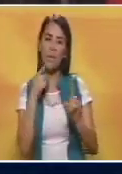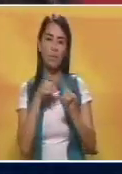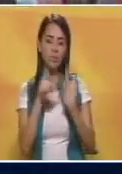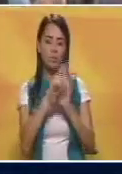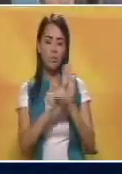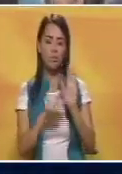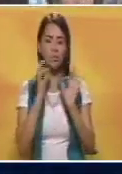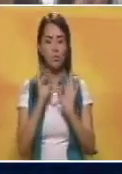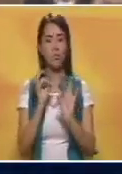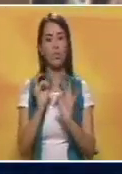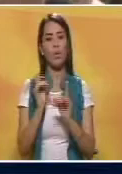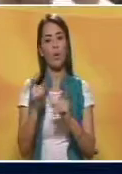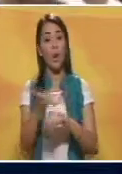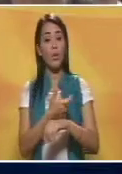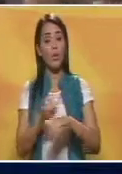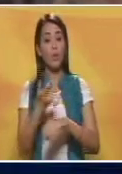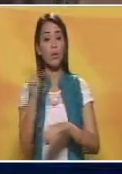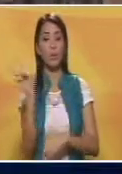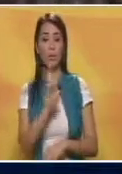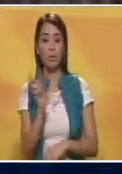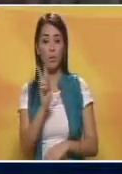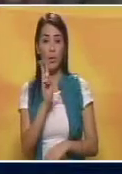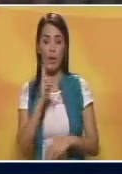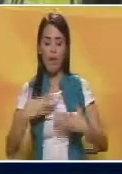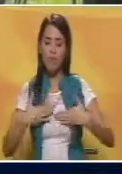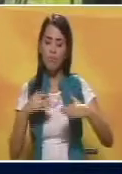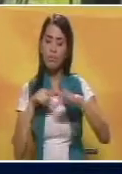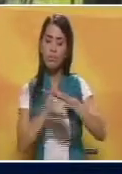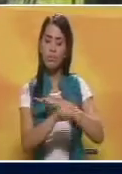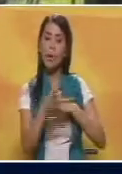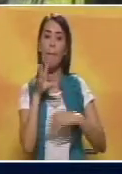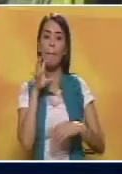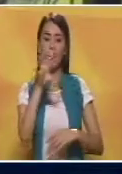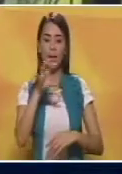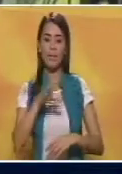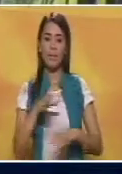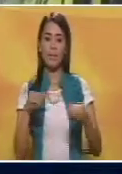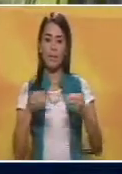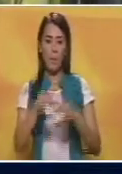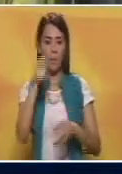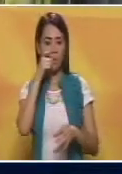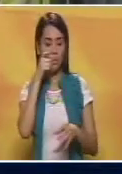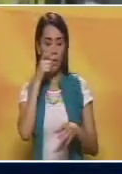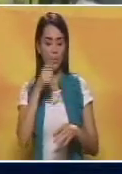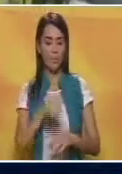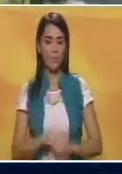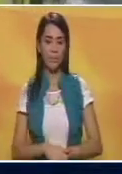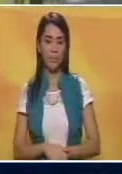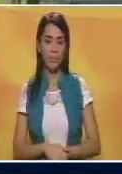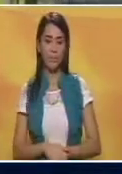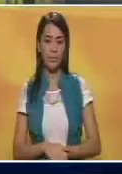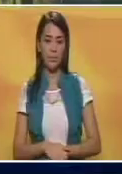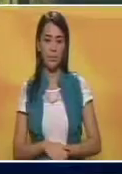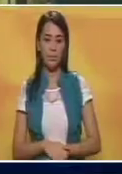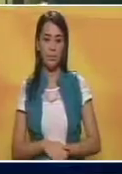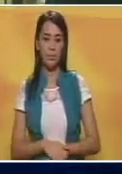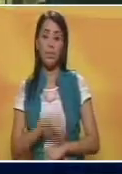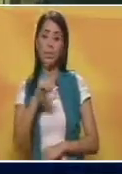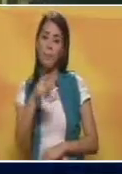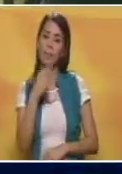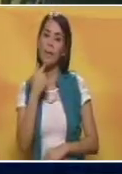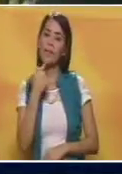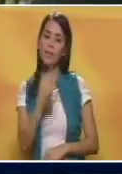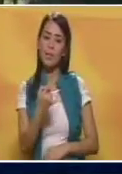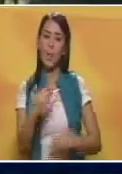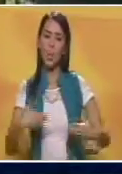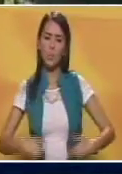ante la negativa del gobierno venezolano de permitir la entrada al país de una misión de observación díaz mera aseguró que continuarán